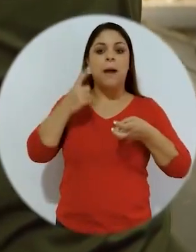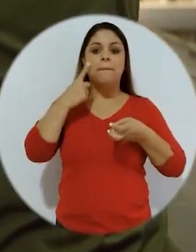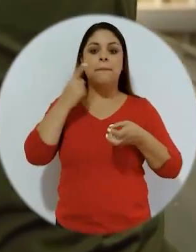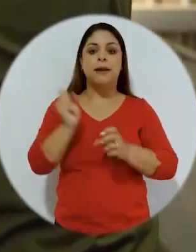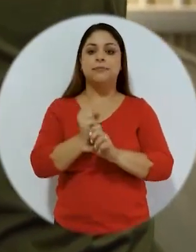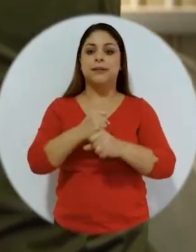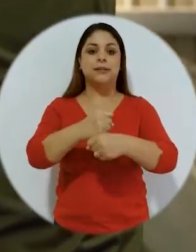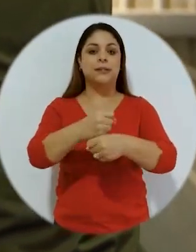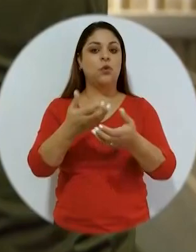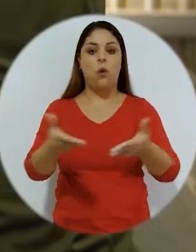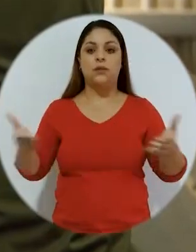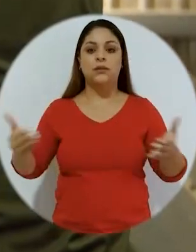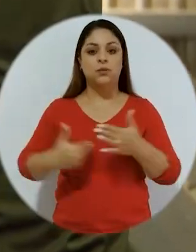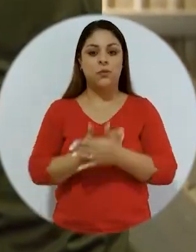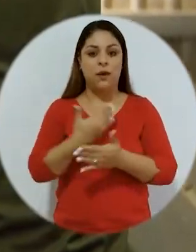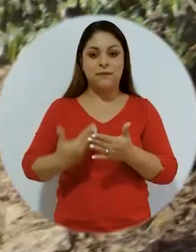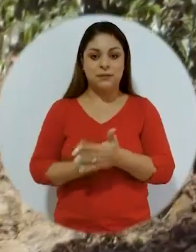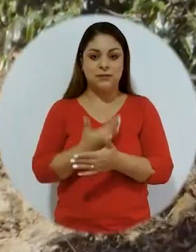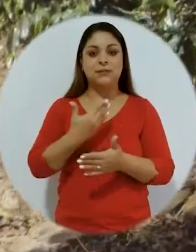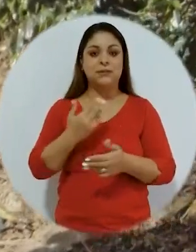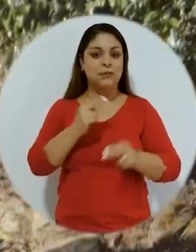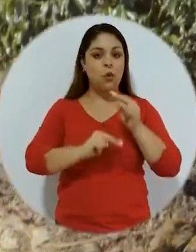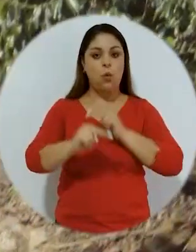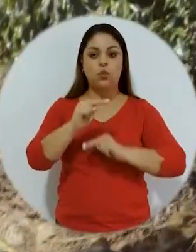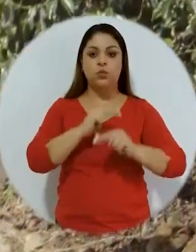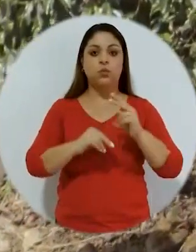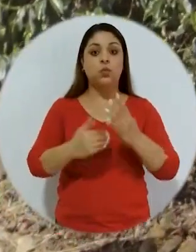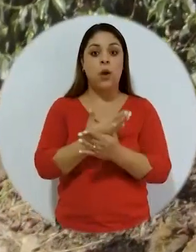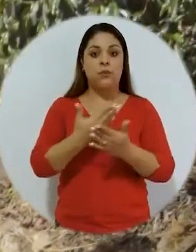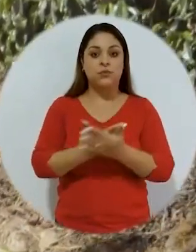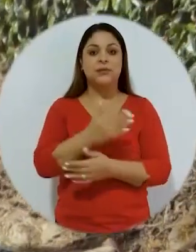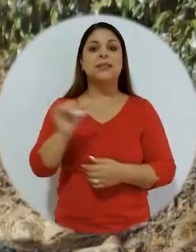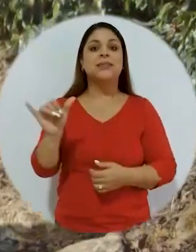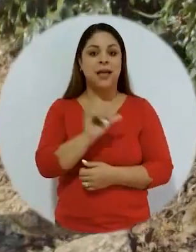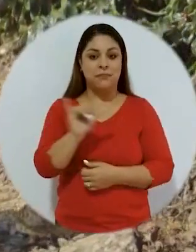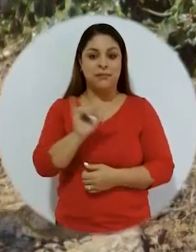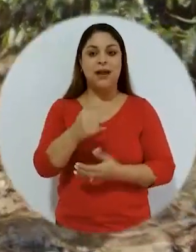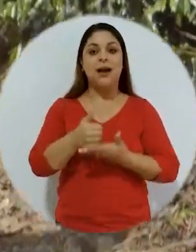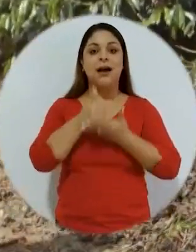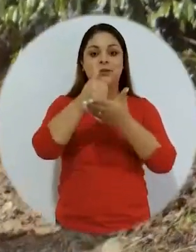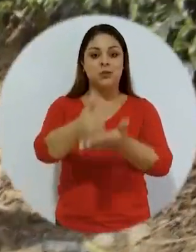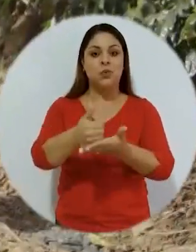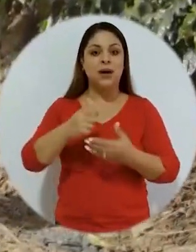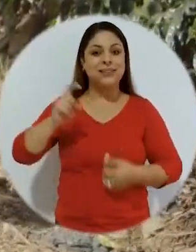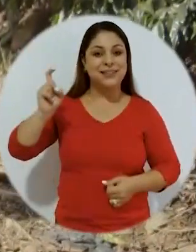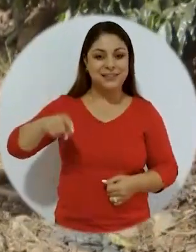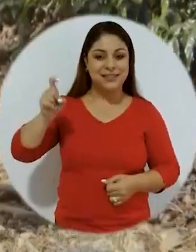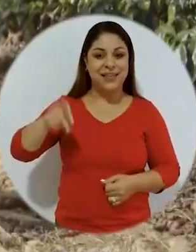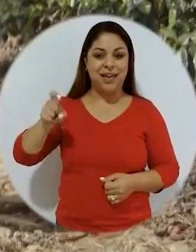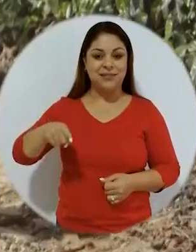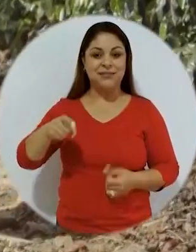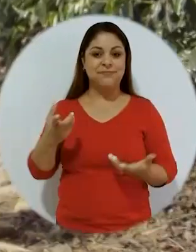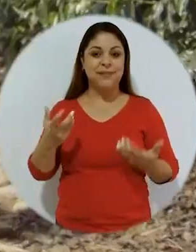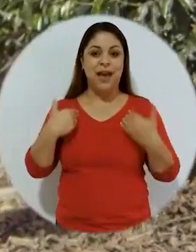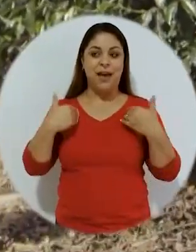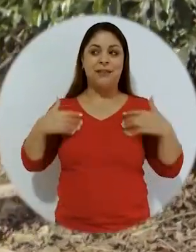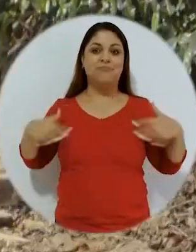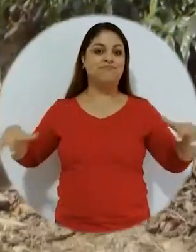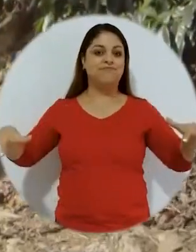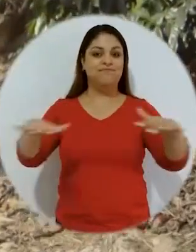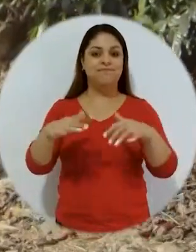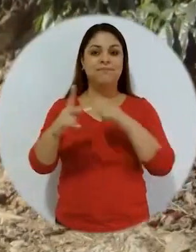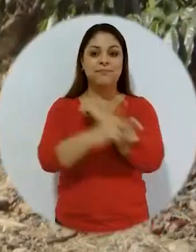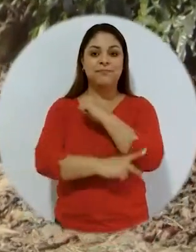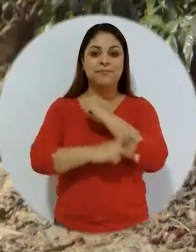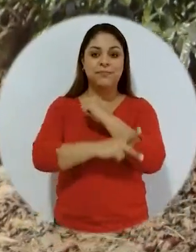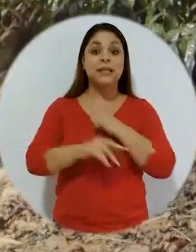nuevos emprendimientos, de nuevos productos, de nuevos negocios que también respondan a las necesidades como tal que tenemos como país